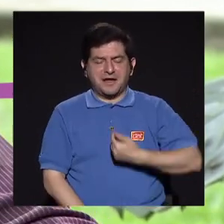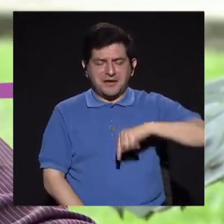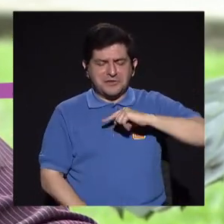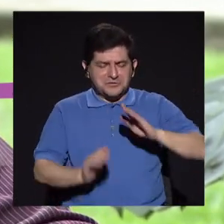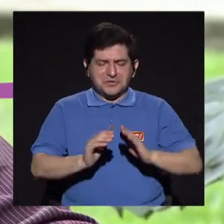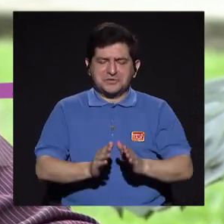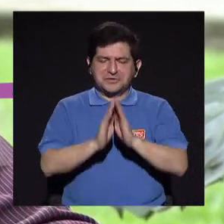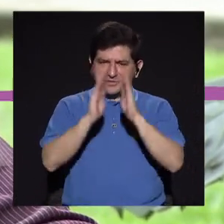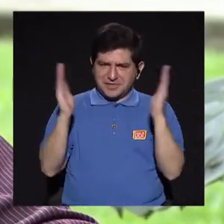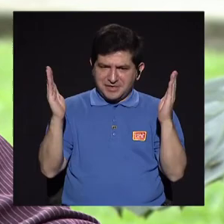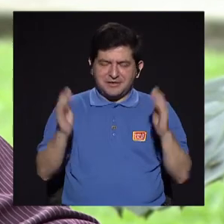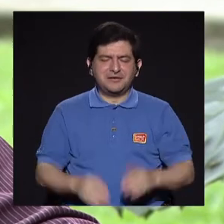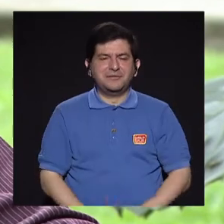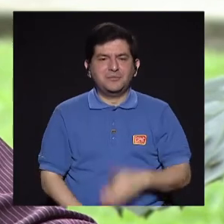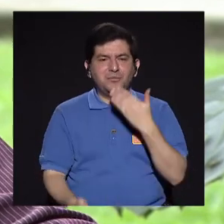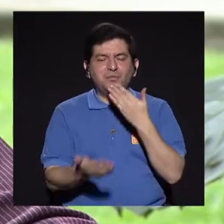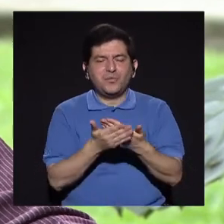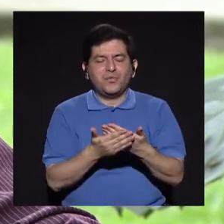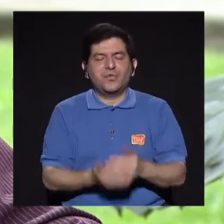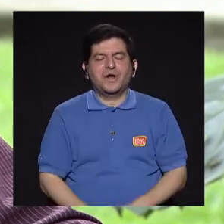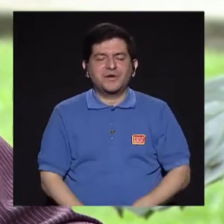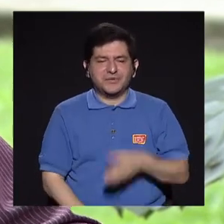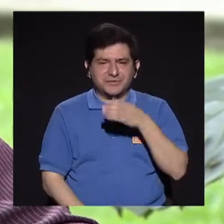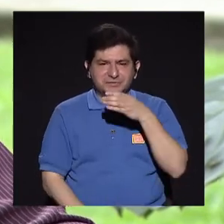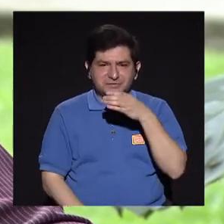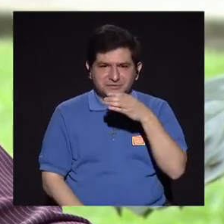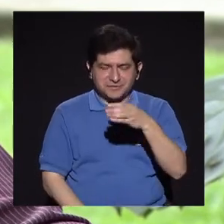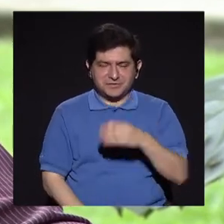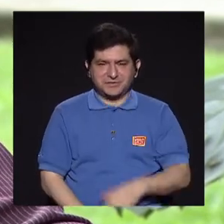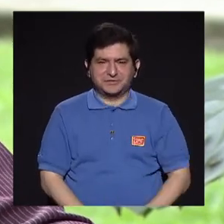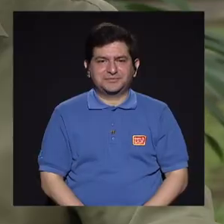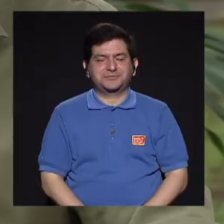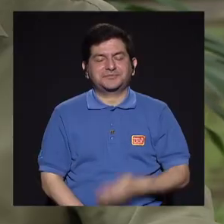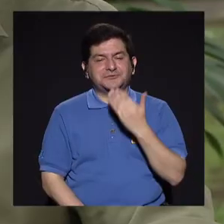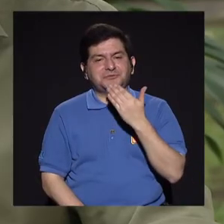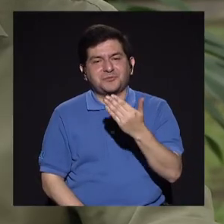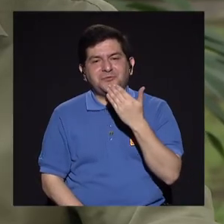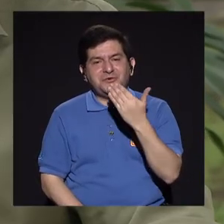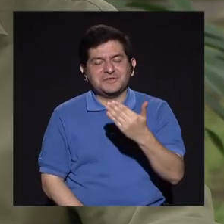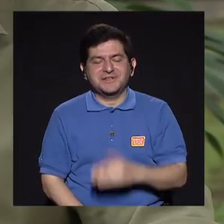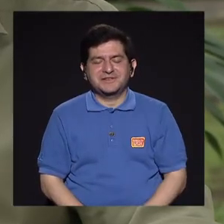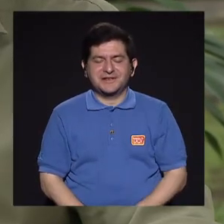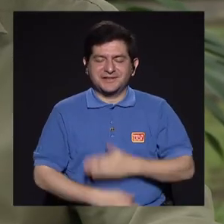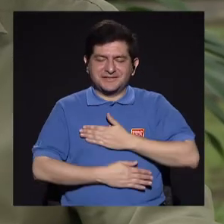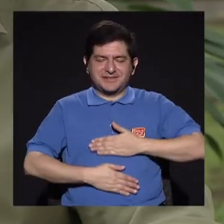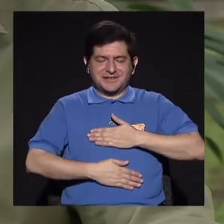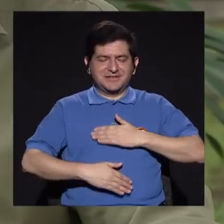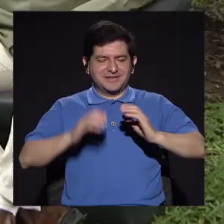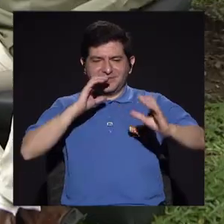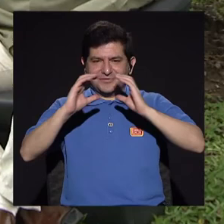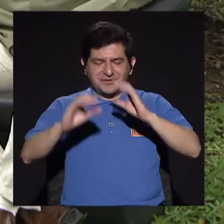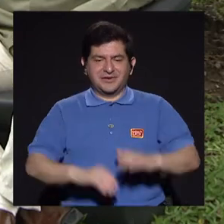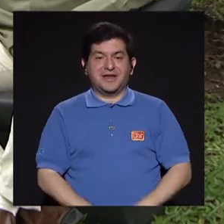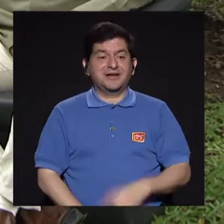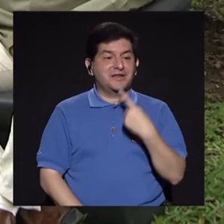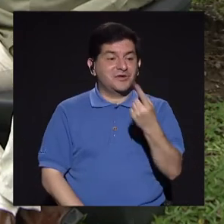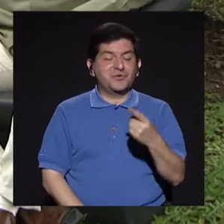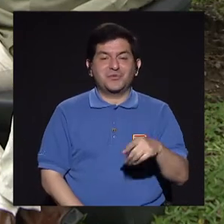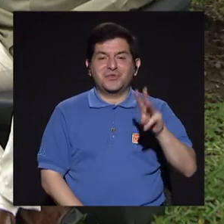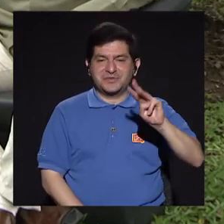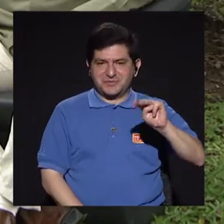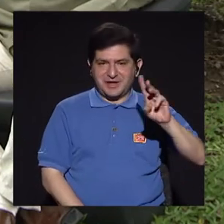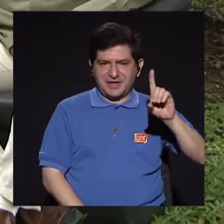mayor apertura para recibir sus buenos comentarios. Don Boris, muchísimas gracias, disfrutamos mucho de esta conversación y ojalá que a futuro, como dice María